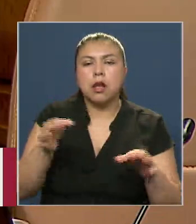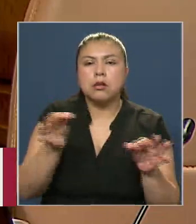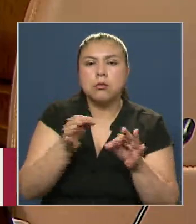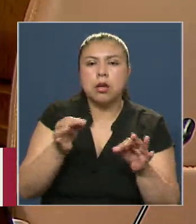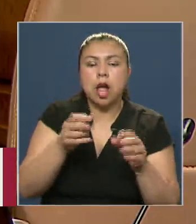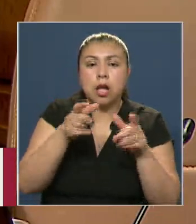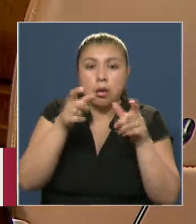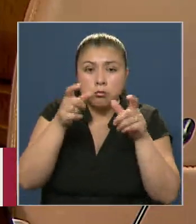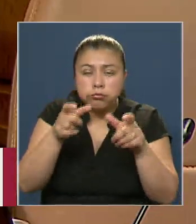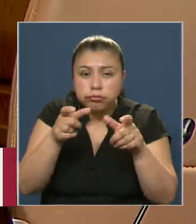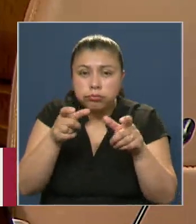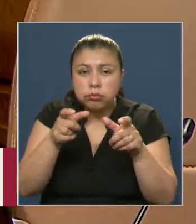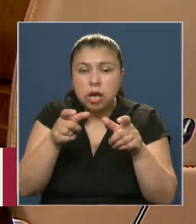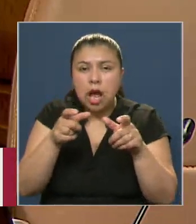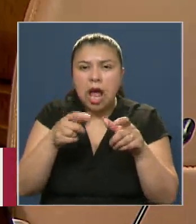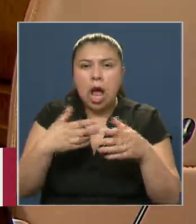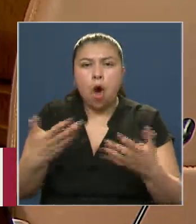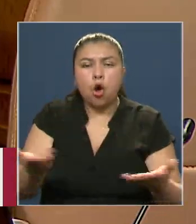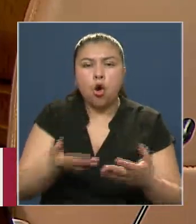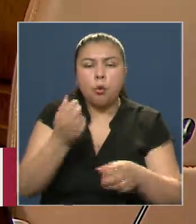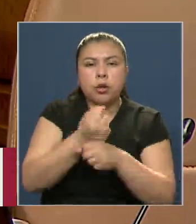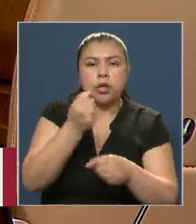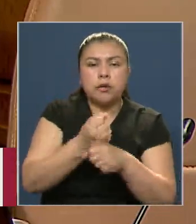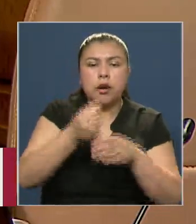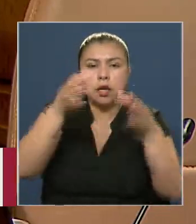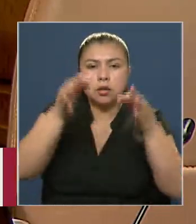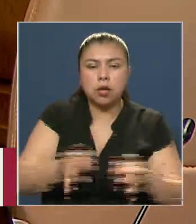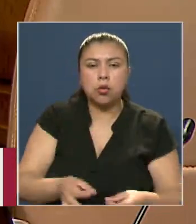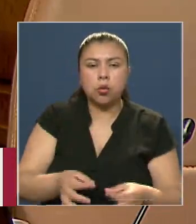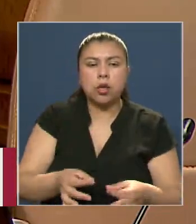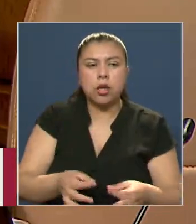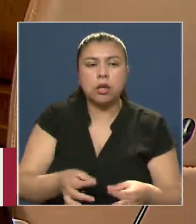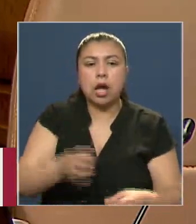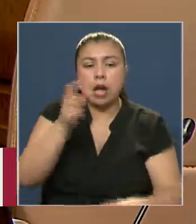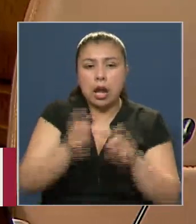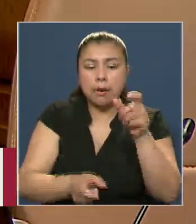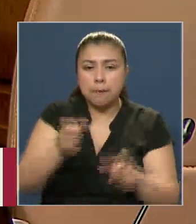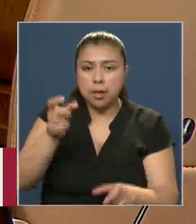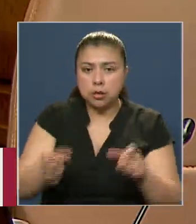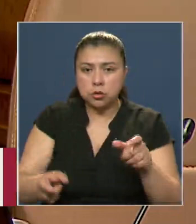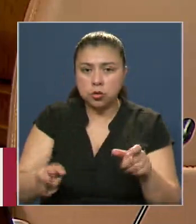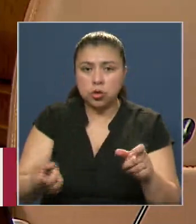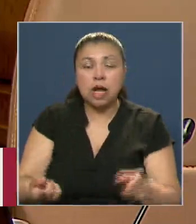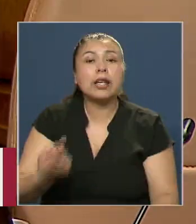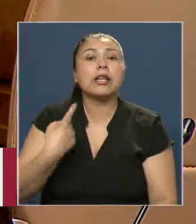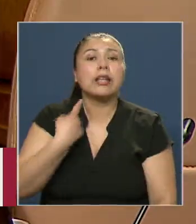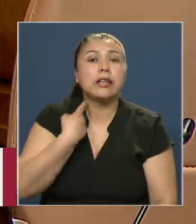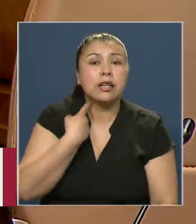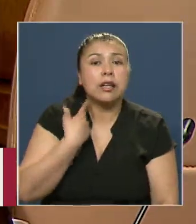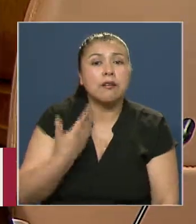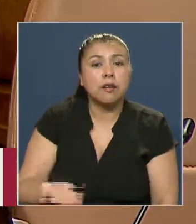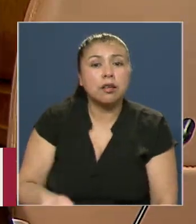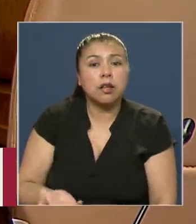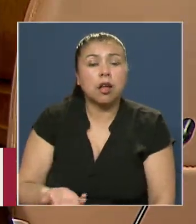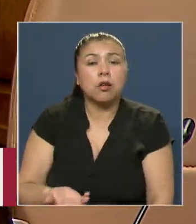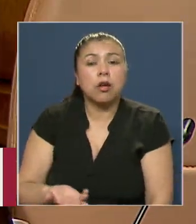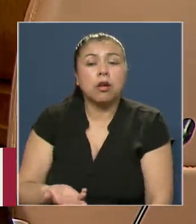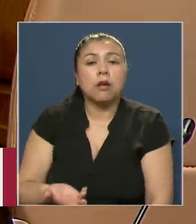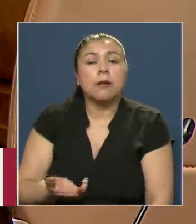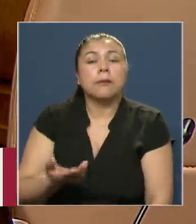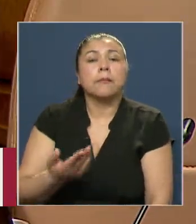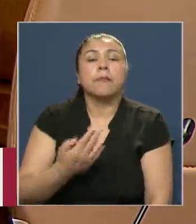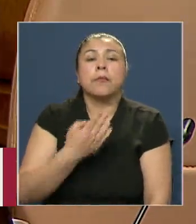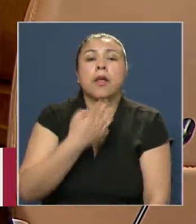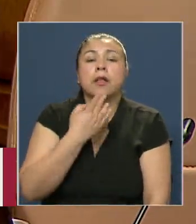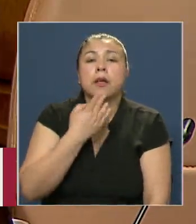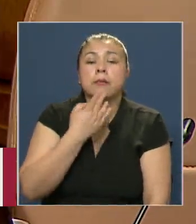verificar las condiciones laborales y de seguridad bajo las cuales se encuentran los trabajadores afectados. Y además que nos